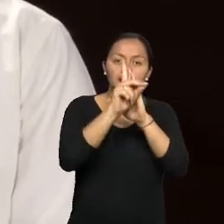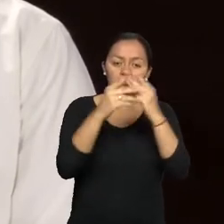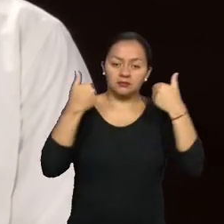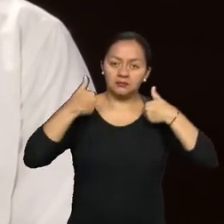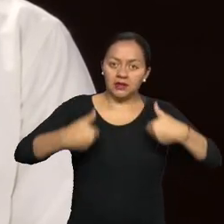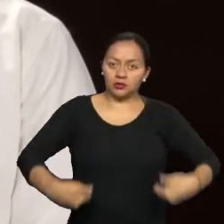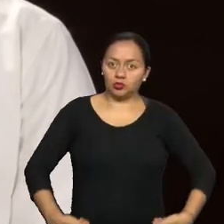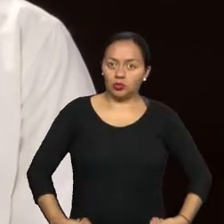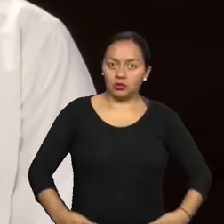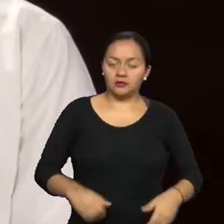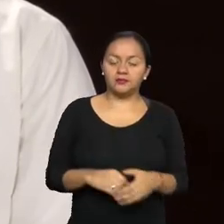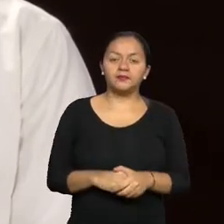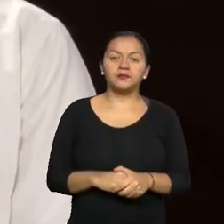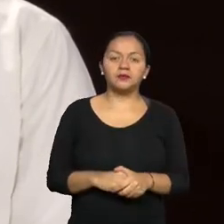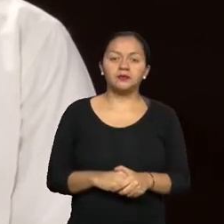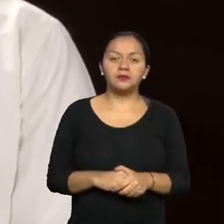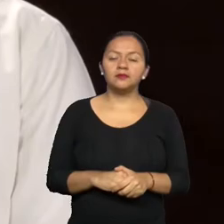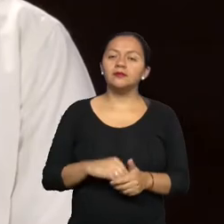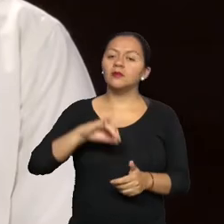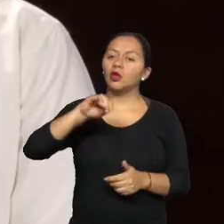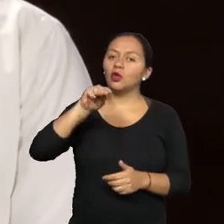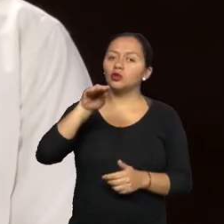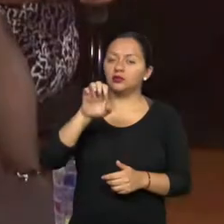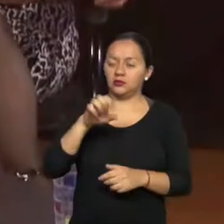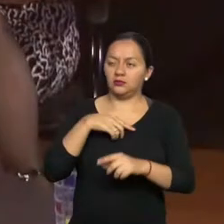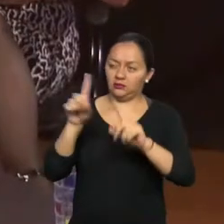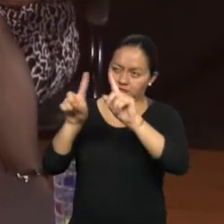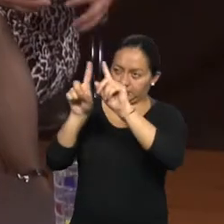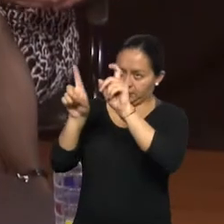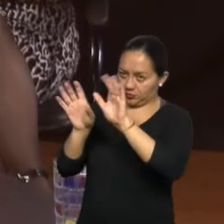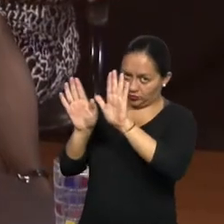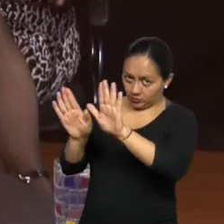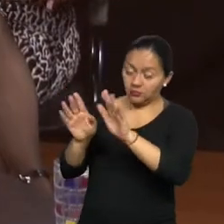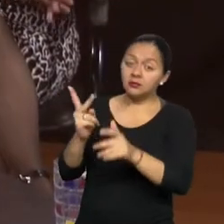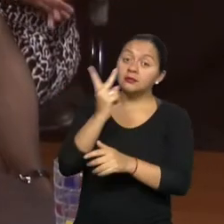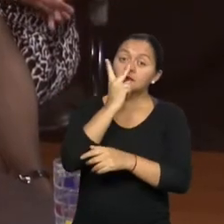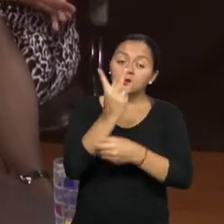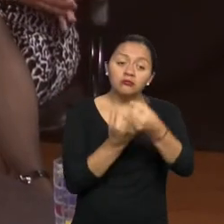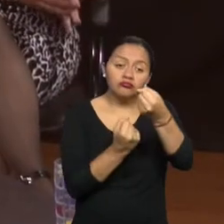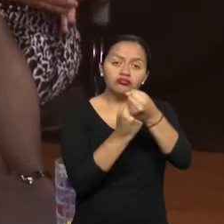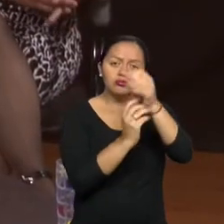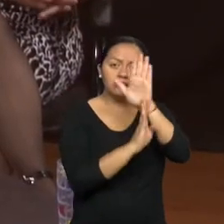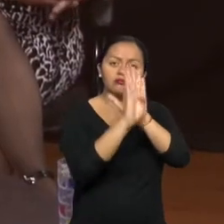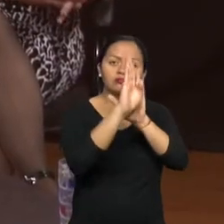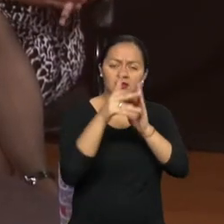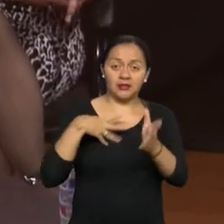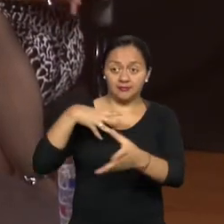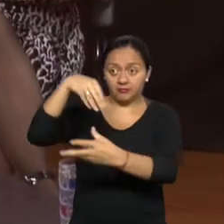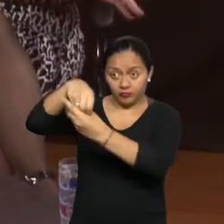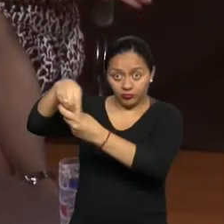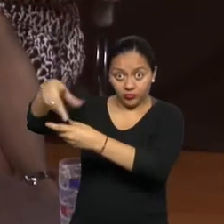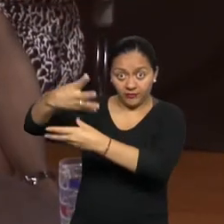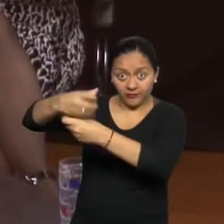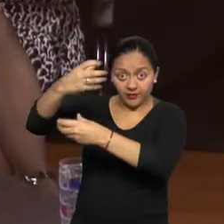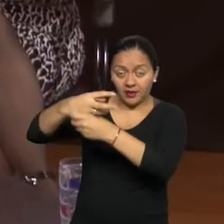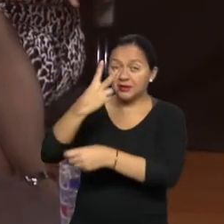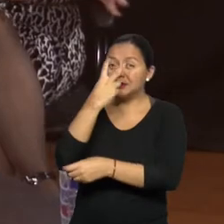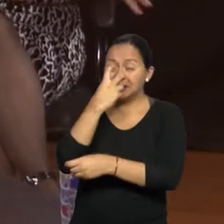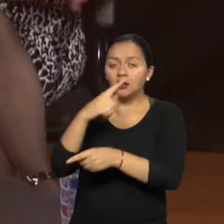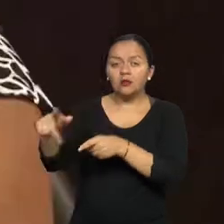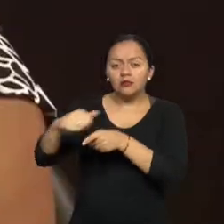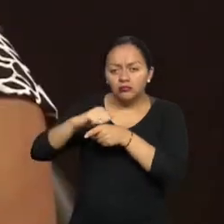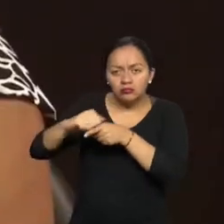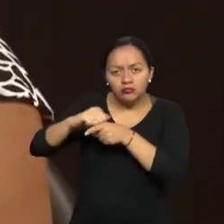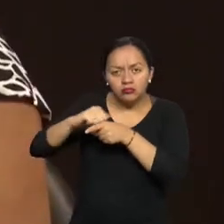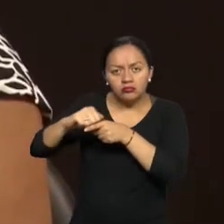personalidad. José, considerando justamente este aporte al desarrollo, en la federación, en el proceso de entrenamiento que